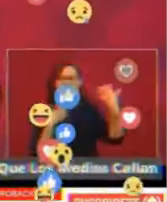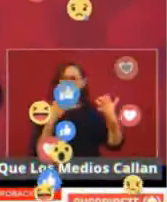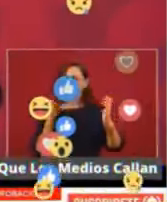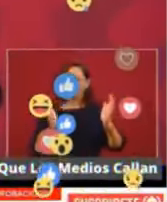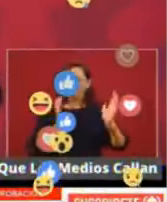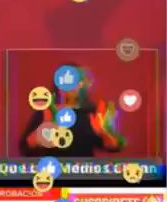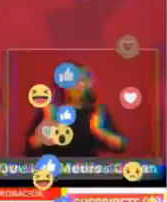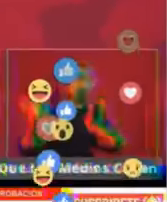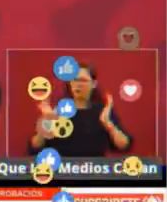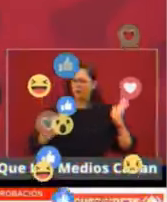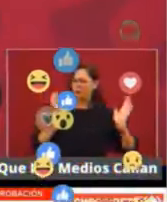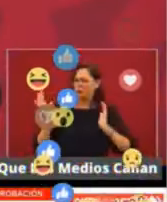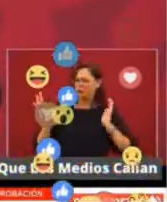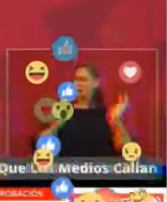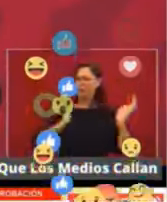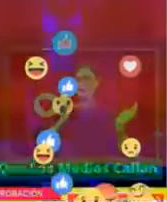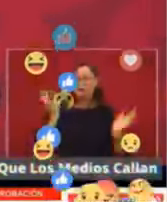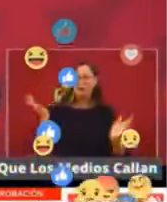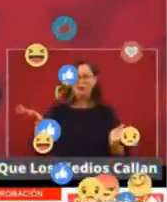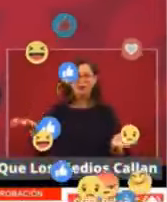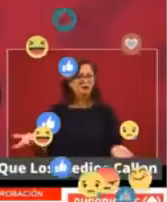que